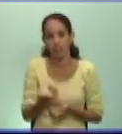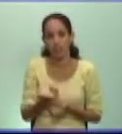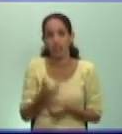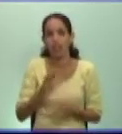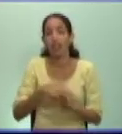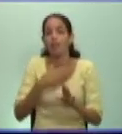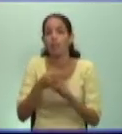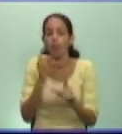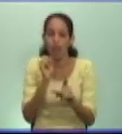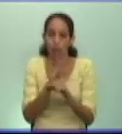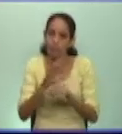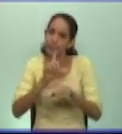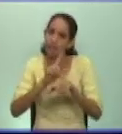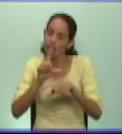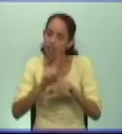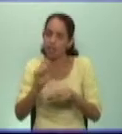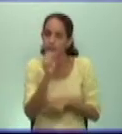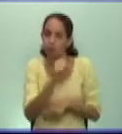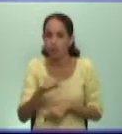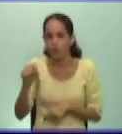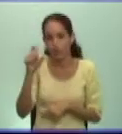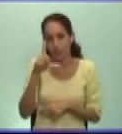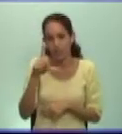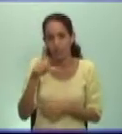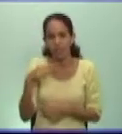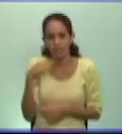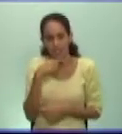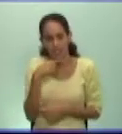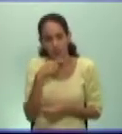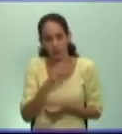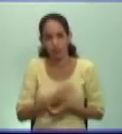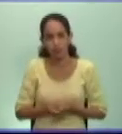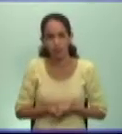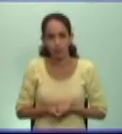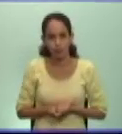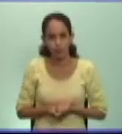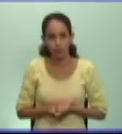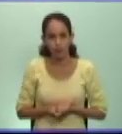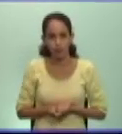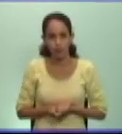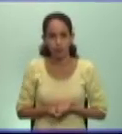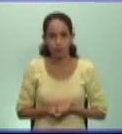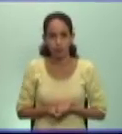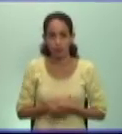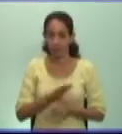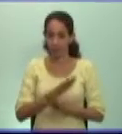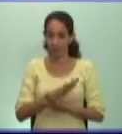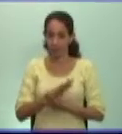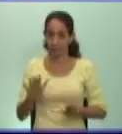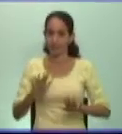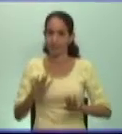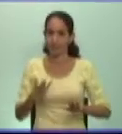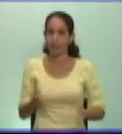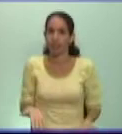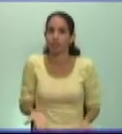Guerra Fría va dirigida precisamente a esto, a ese desarrollo que había adquirido la URSS y sobre todo la liberación de todos estos países